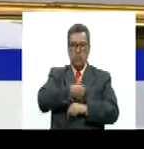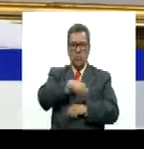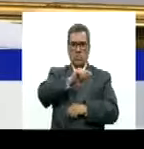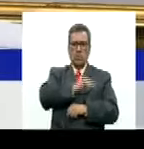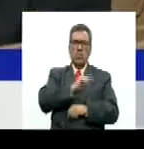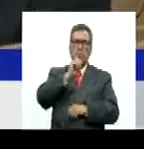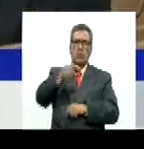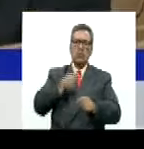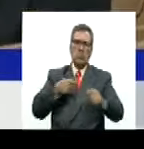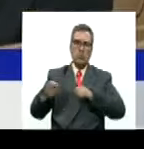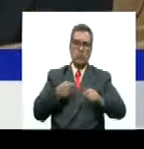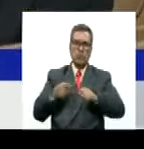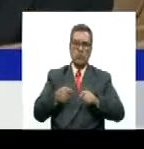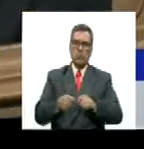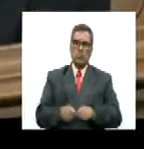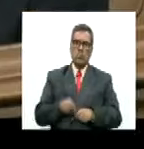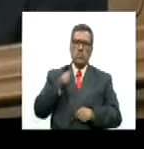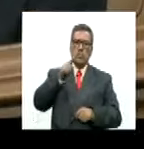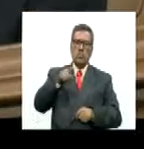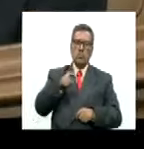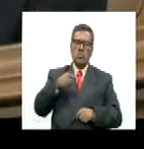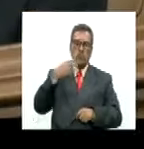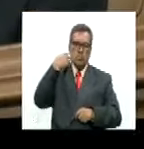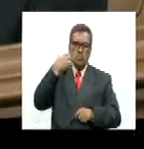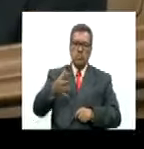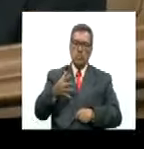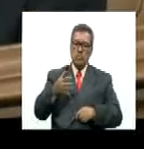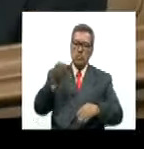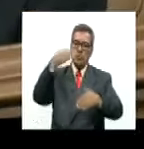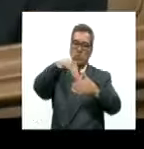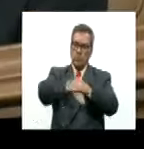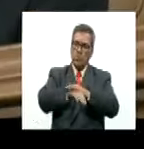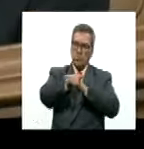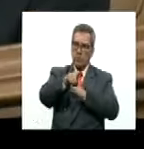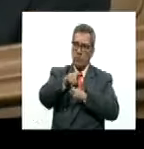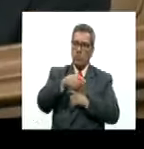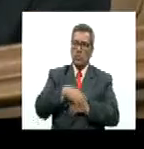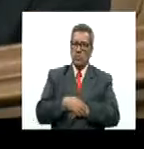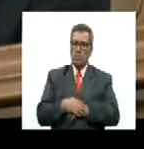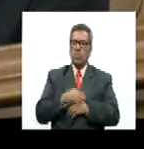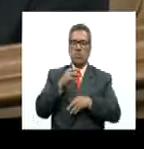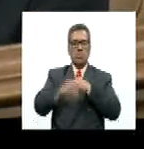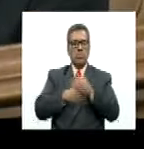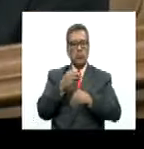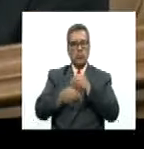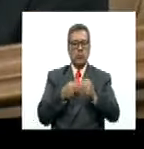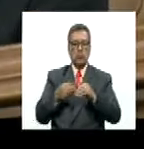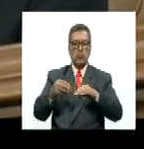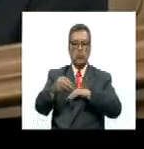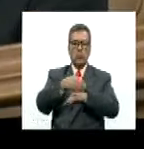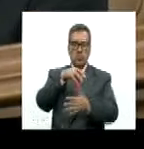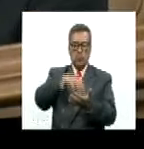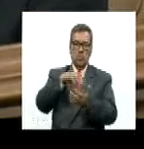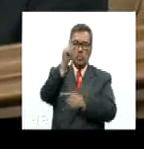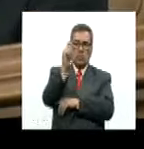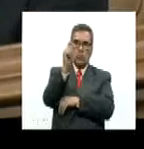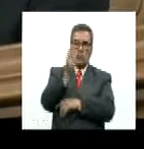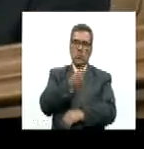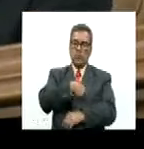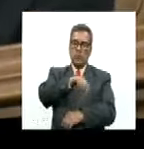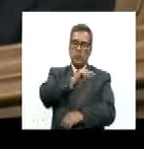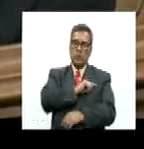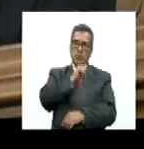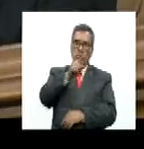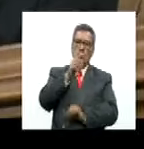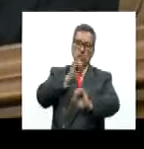así como acción recíproca por la grosera e injerencista proposición adoptada en el Congreso de los Diputados de España